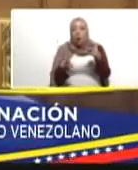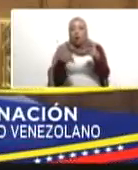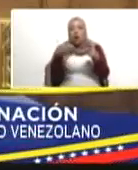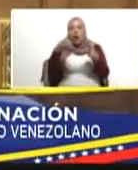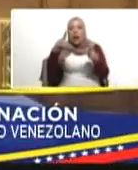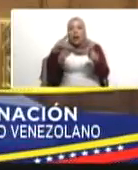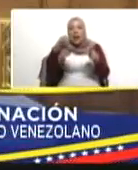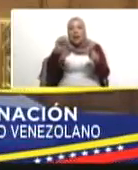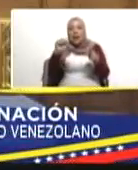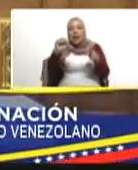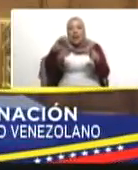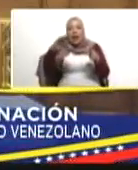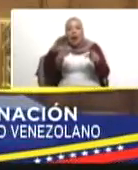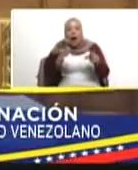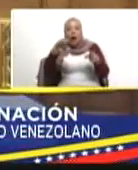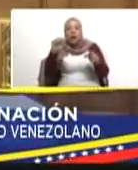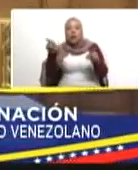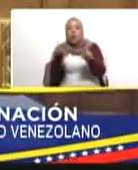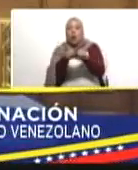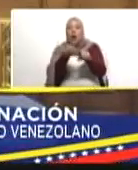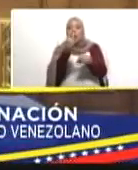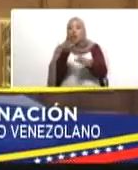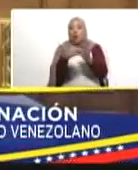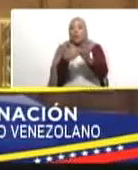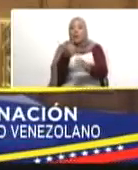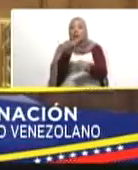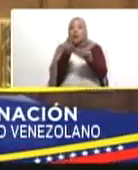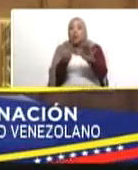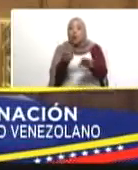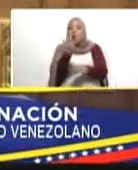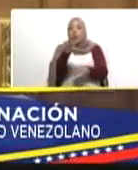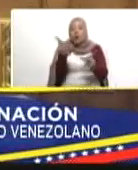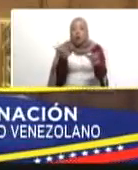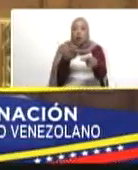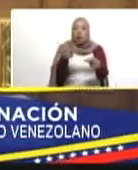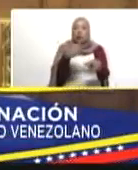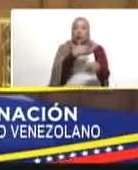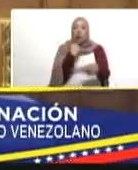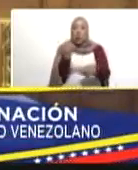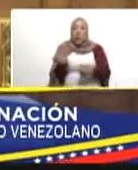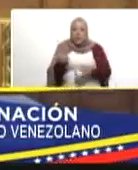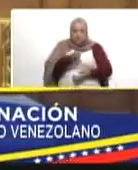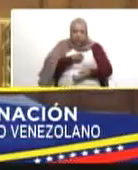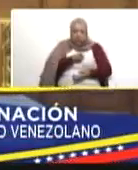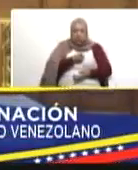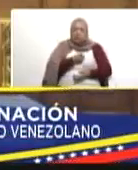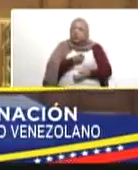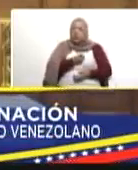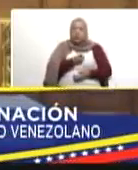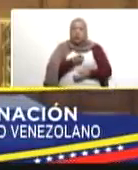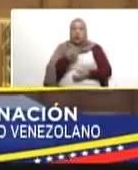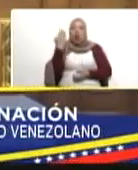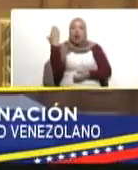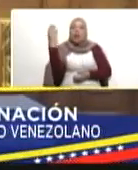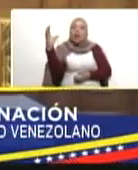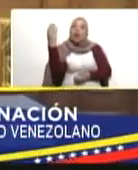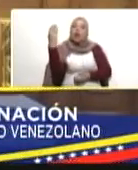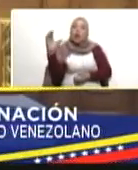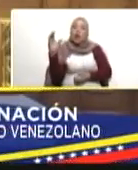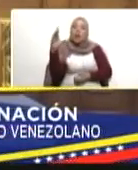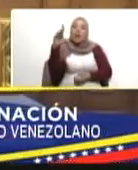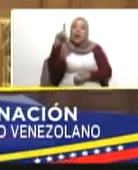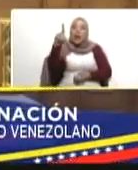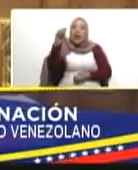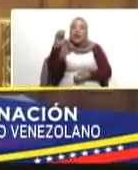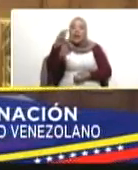conspirativos del 2018 para matarme el 4 de agosto la DEA fue los que montó desde Colombia la operación